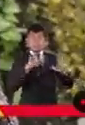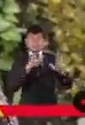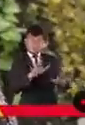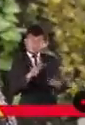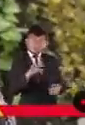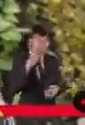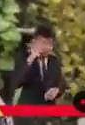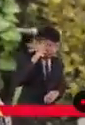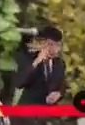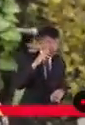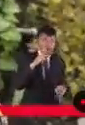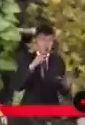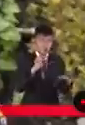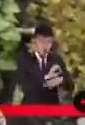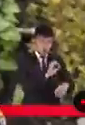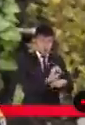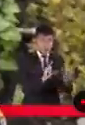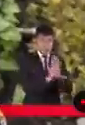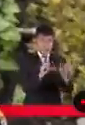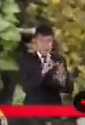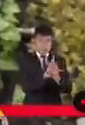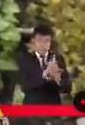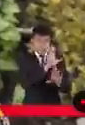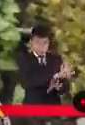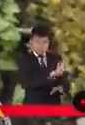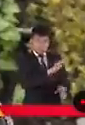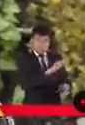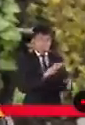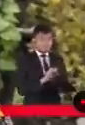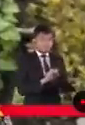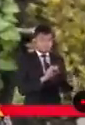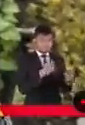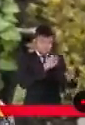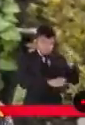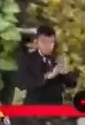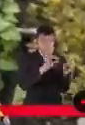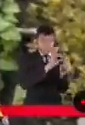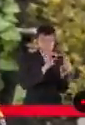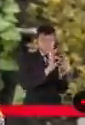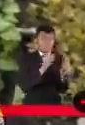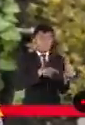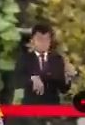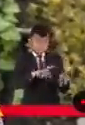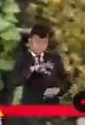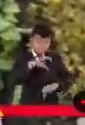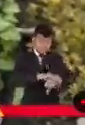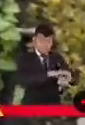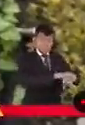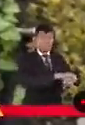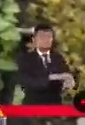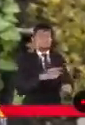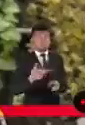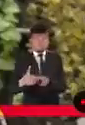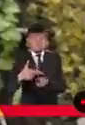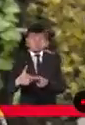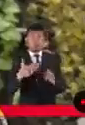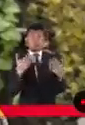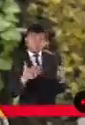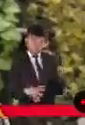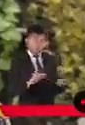de organizaciones criminales de tráfico de estupefacientes, no solamente vamos a esclarecer los 6 casos, ya tenemos esclarecidos 3 de los